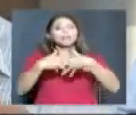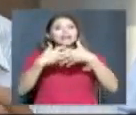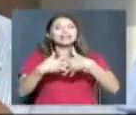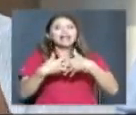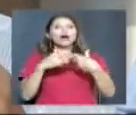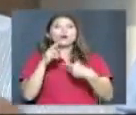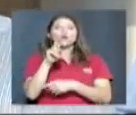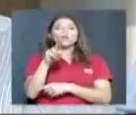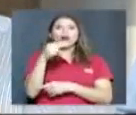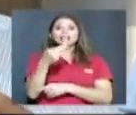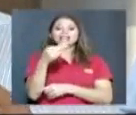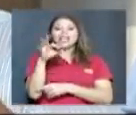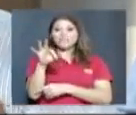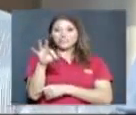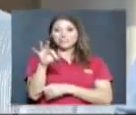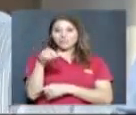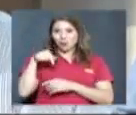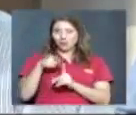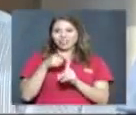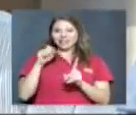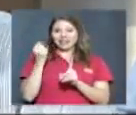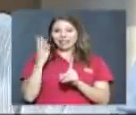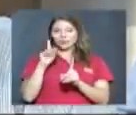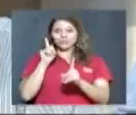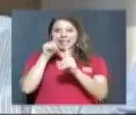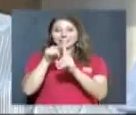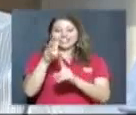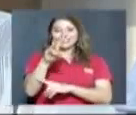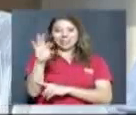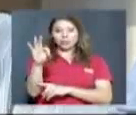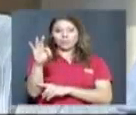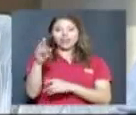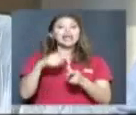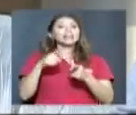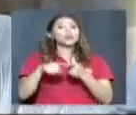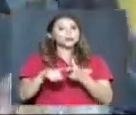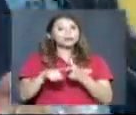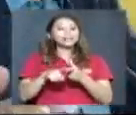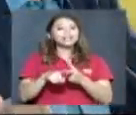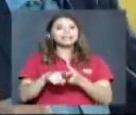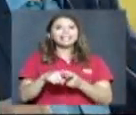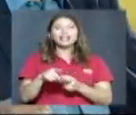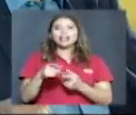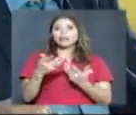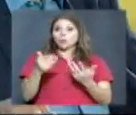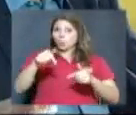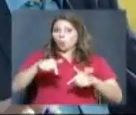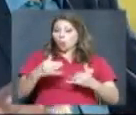14 al 69. Entonces hoy, no respetar a esos empresarios que